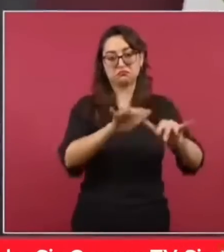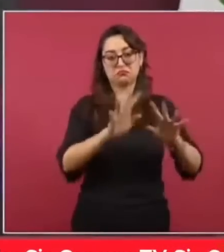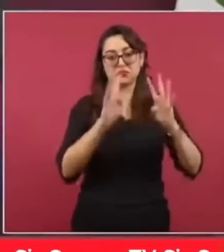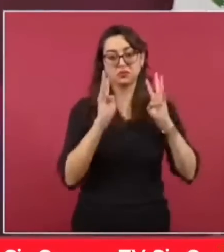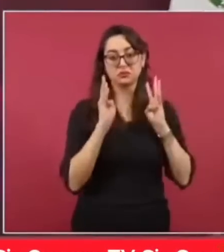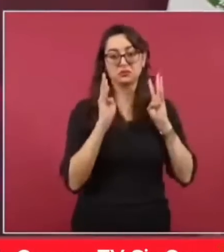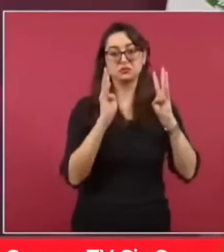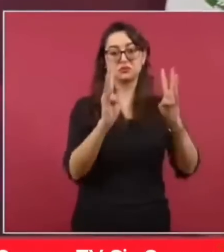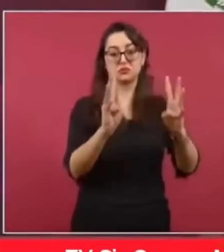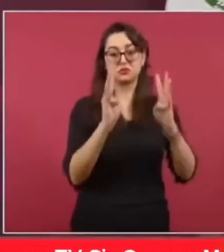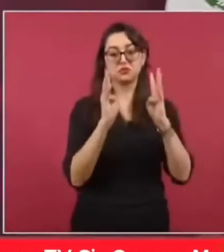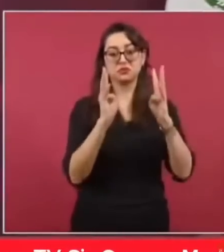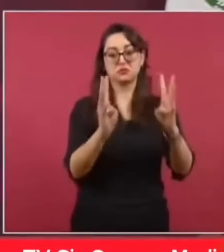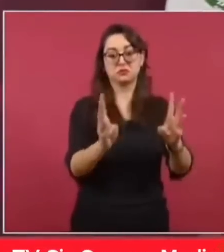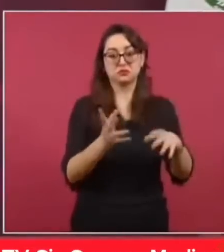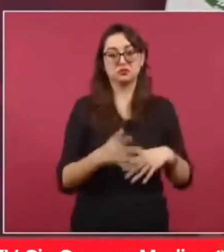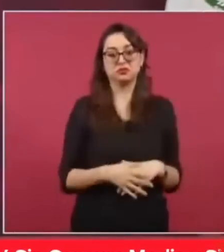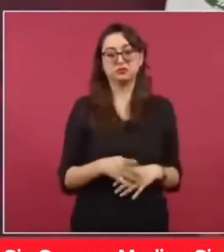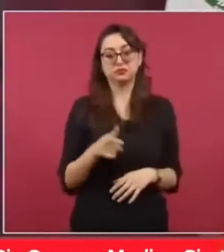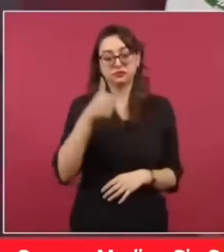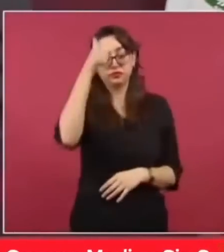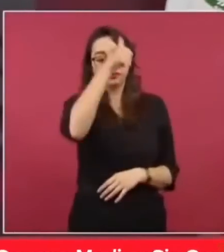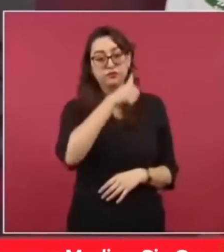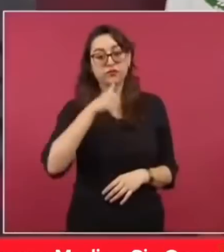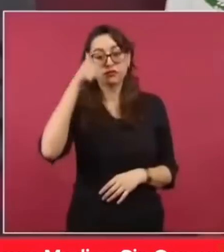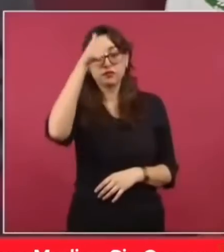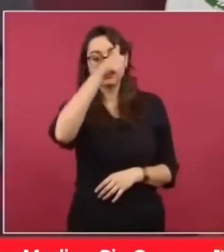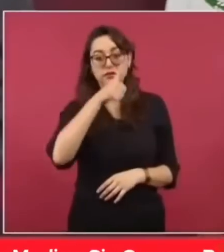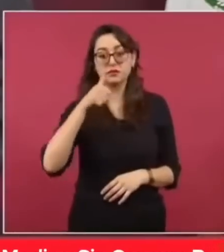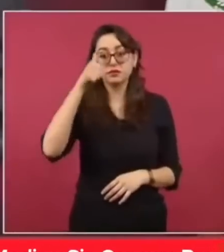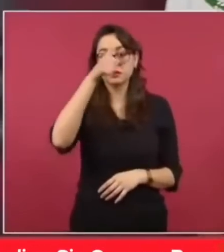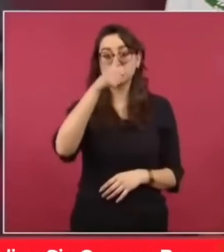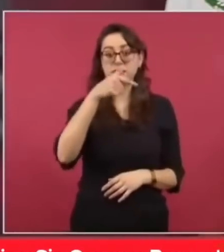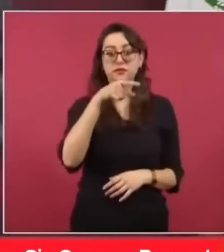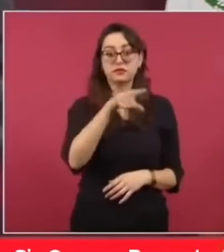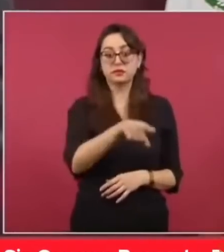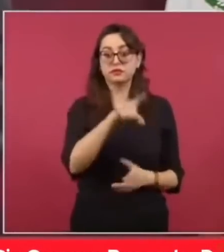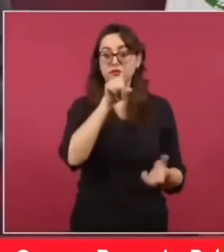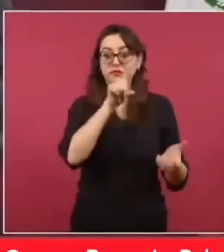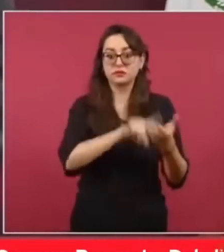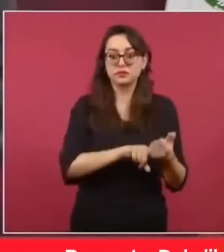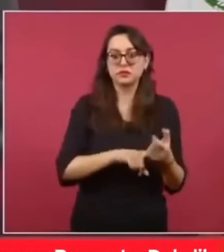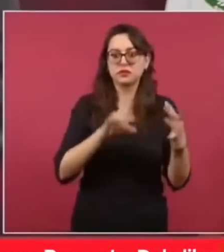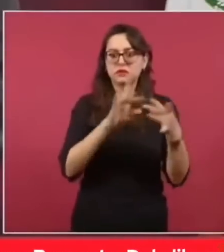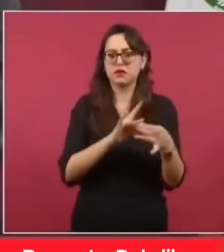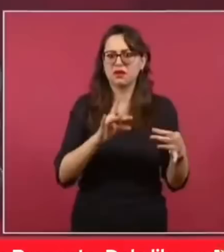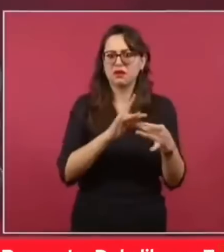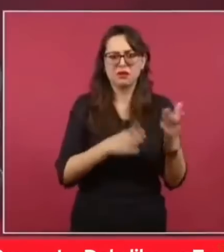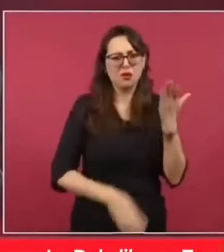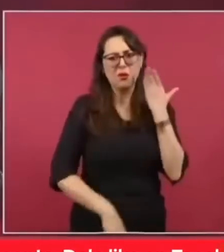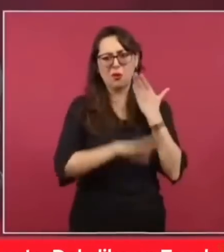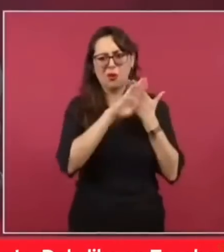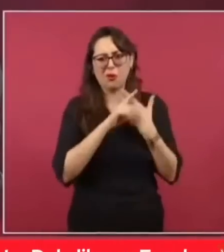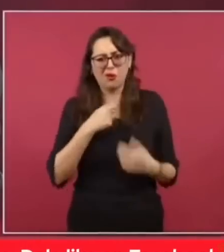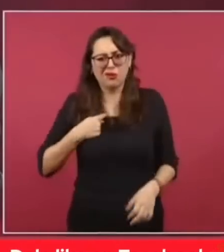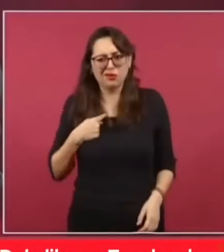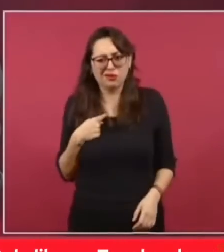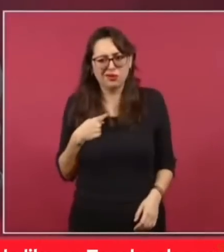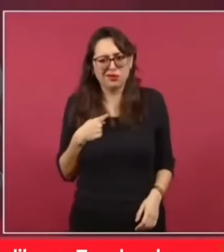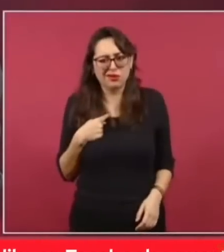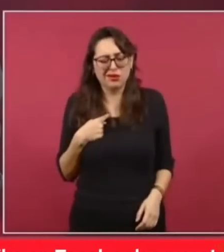y sacerdotes supuestamente progresistas y se lanzan en contra de nosotros,